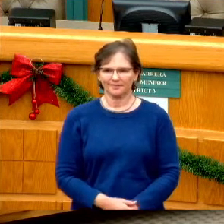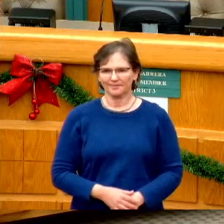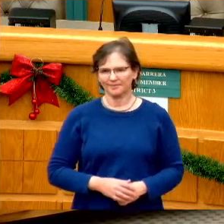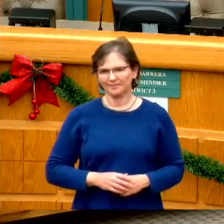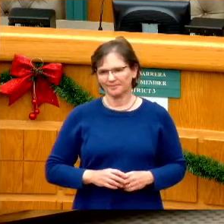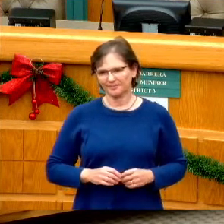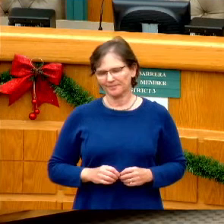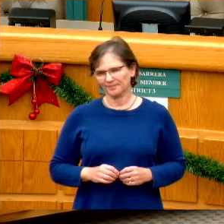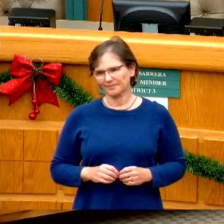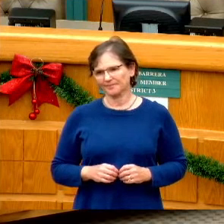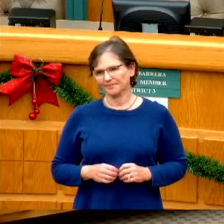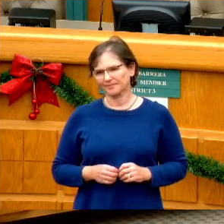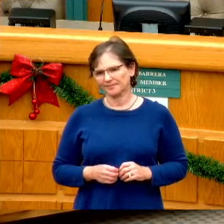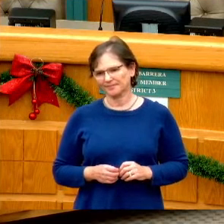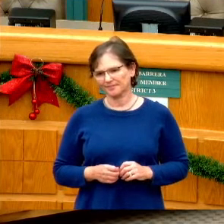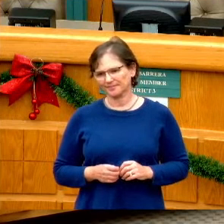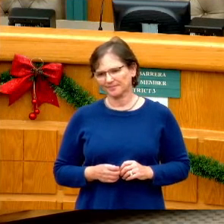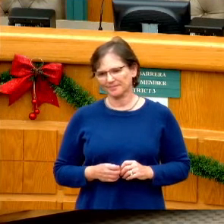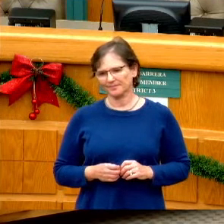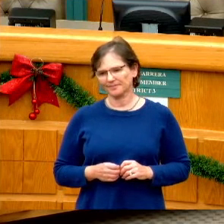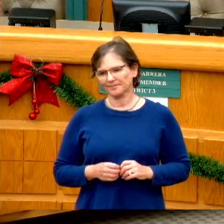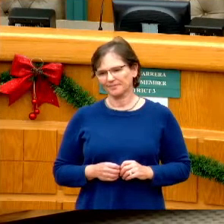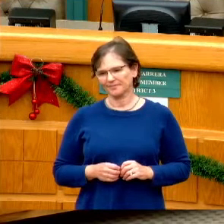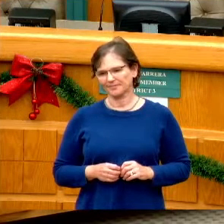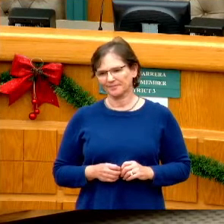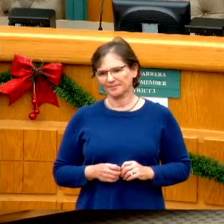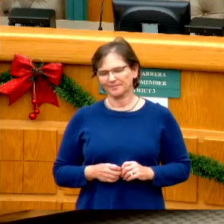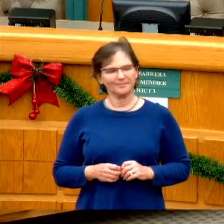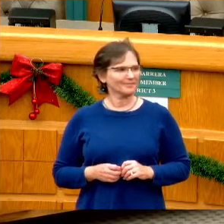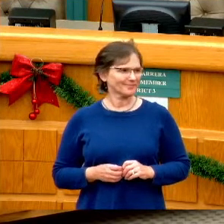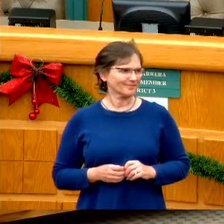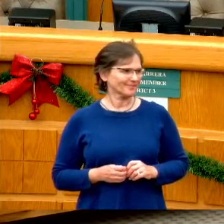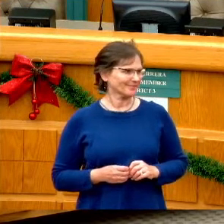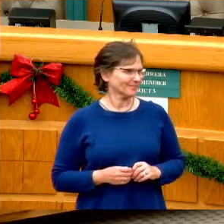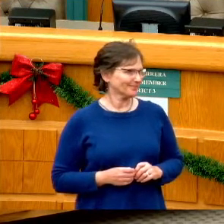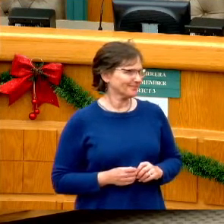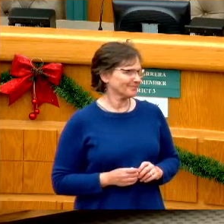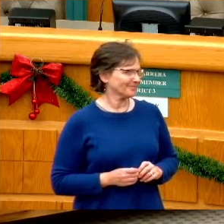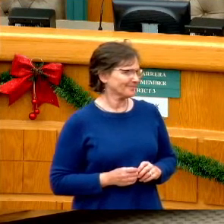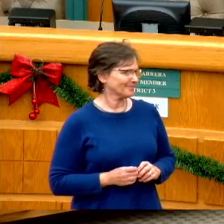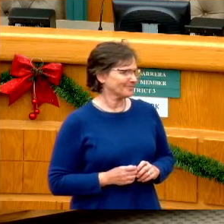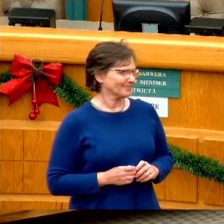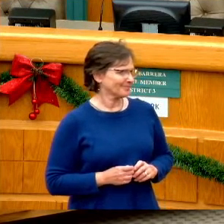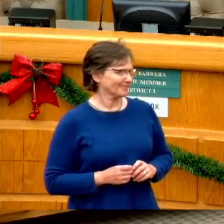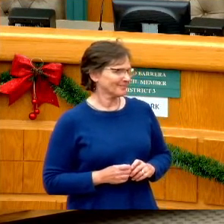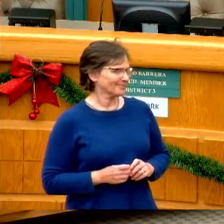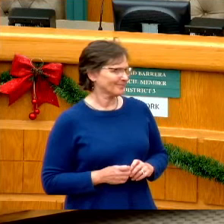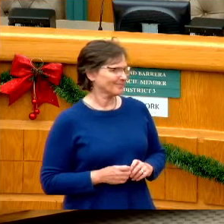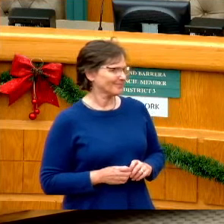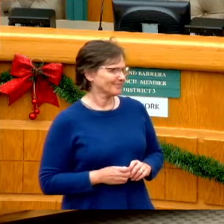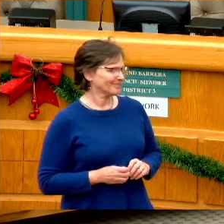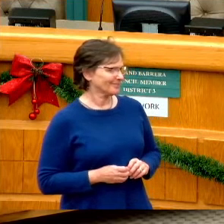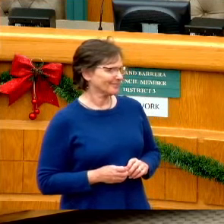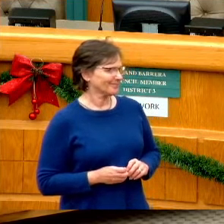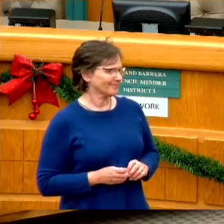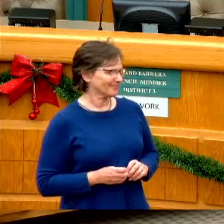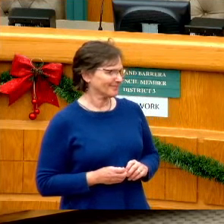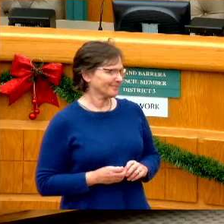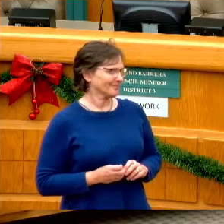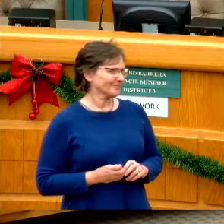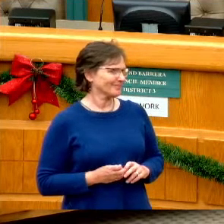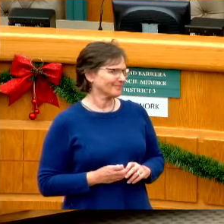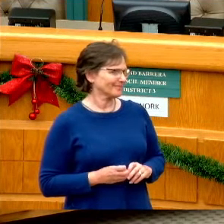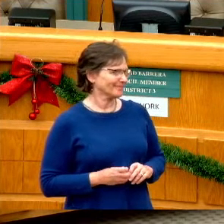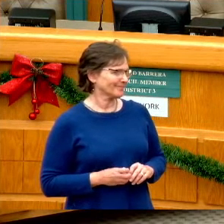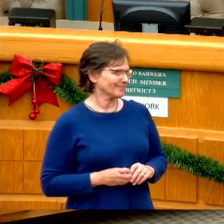esa unidad. El número de decesos continúa en aumento, pero la proyección ha disminuido y se estiman menores decesos. Actualmente, esa cifra